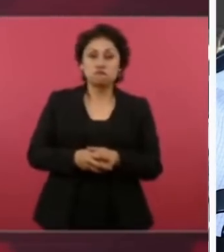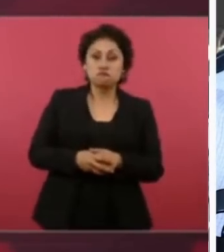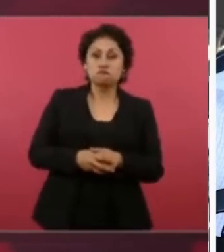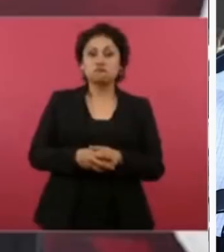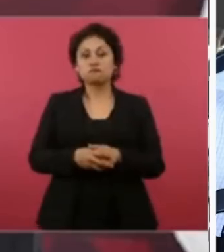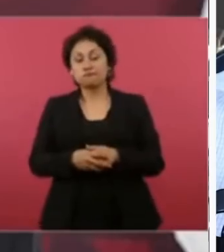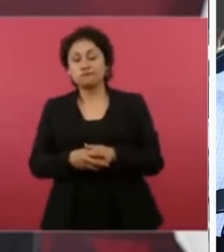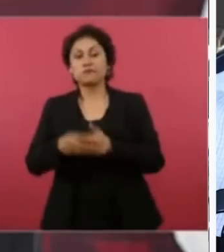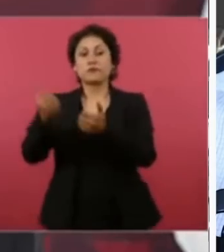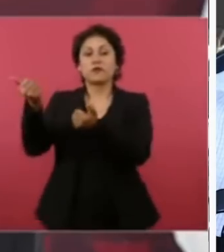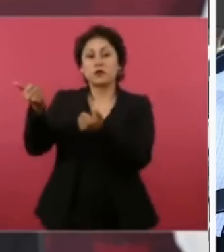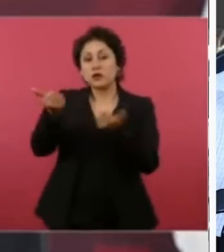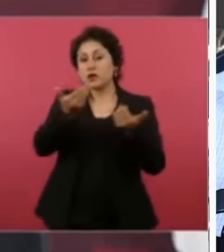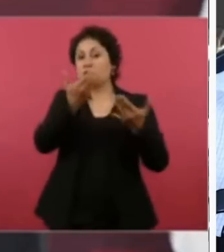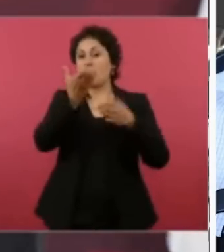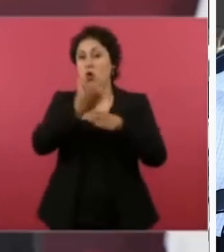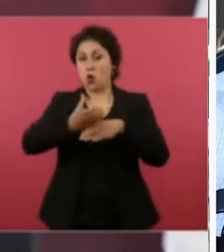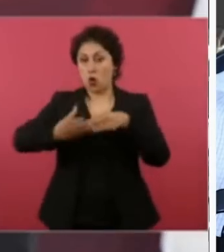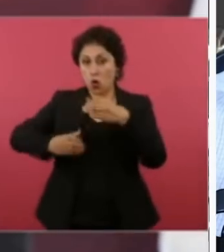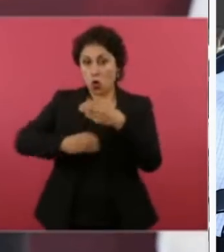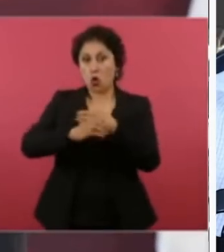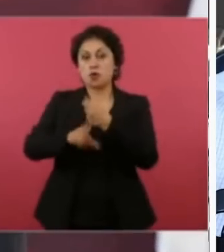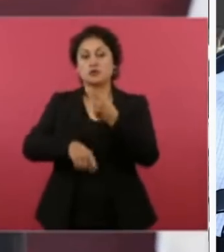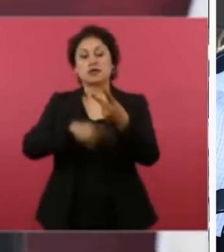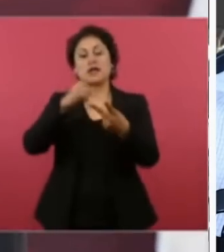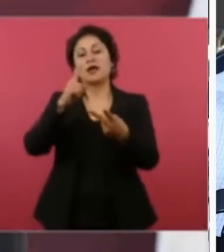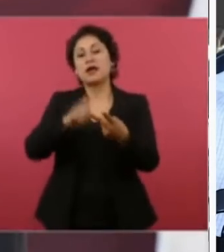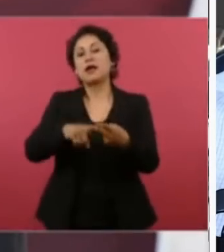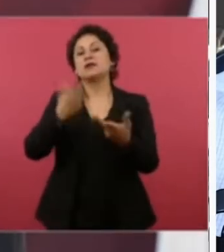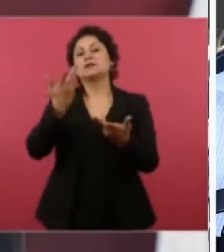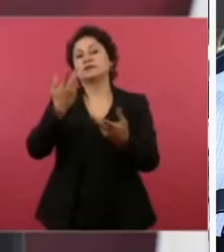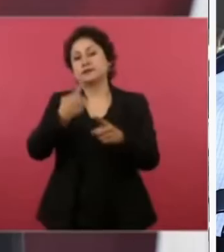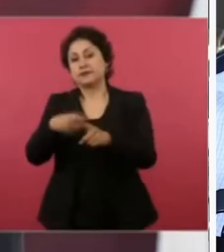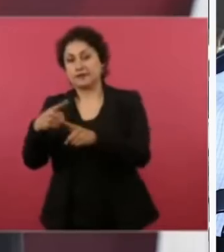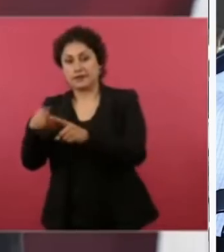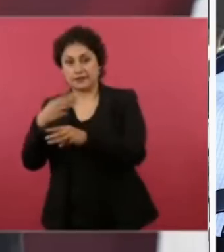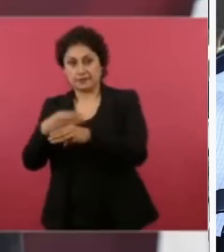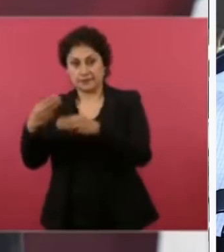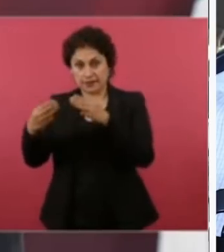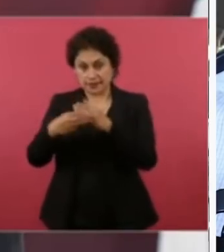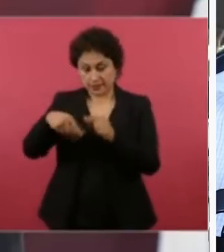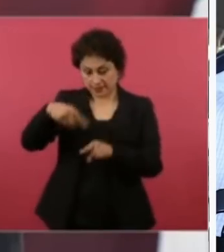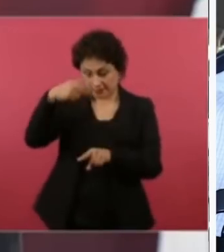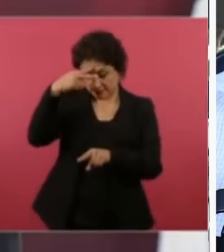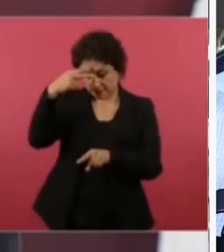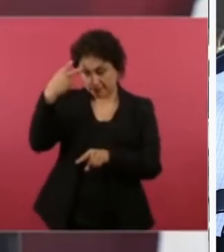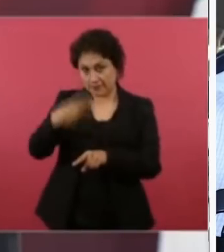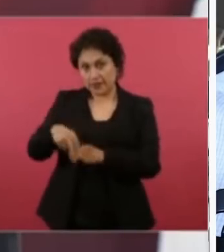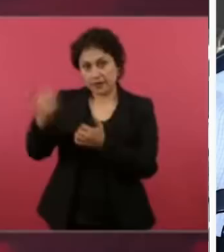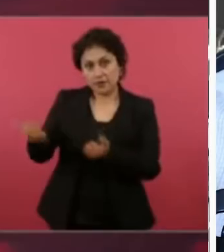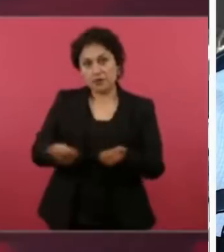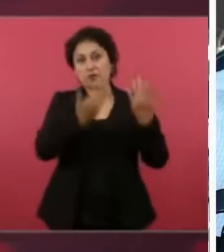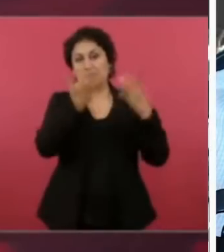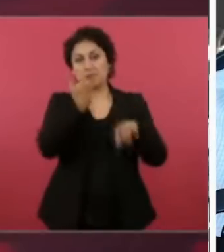ciertos productos, alimentos, mercancías procedentes de México a Estados Unidos.